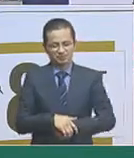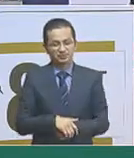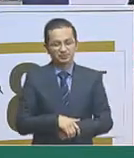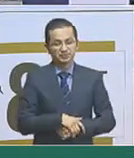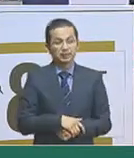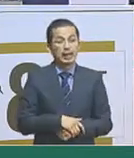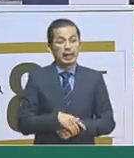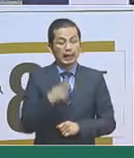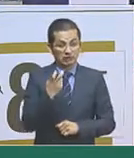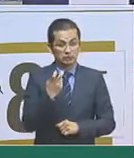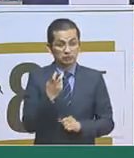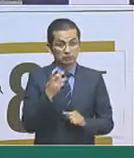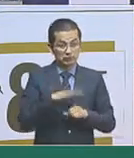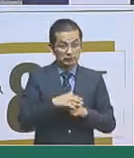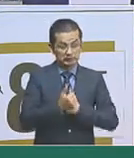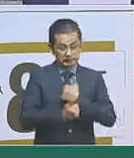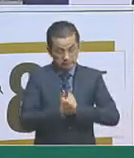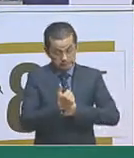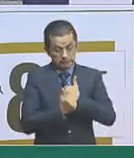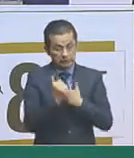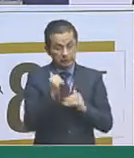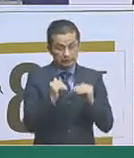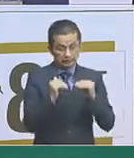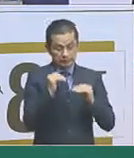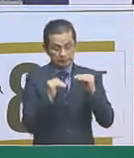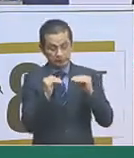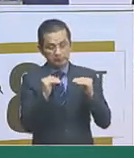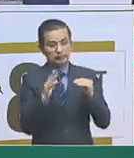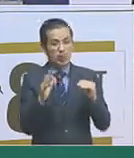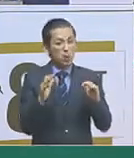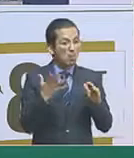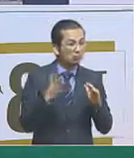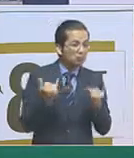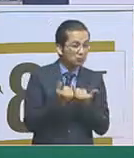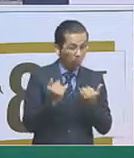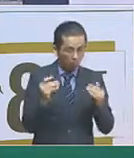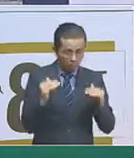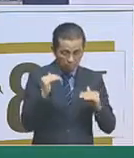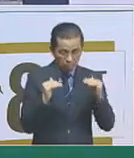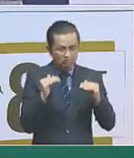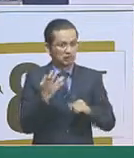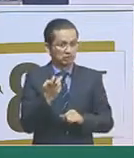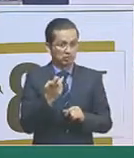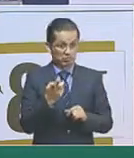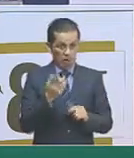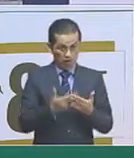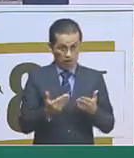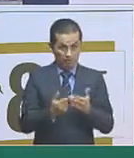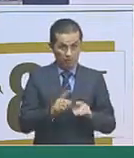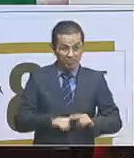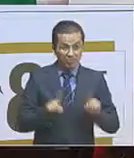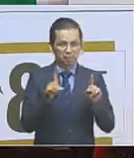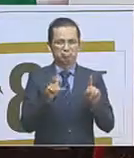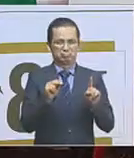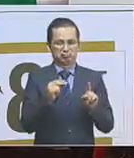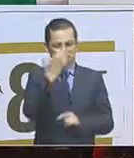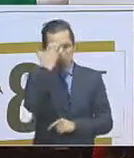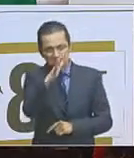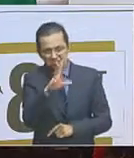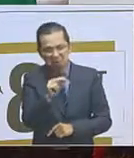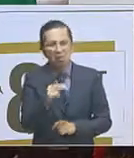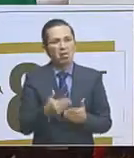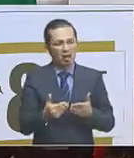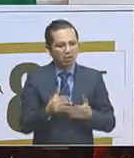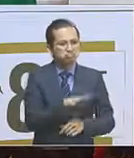cerrados ya no son una sorpresa en las democracias modernas y ante esta posibilidad la